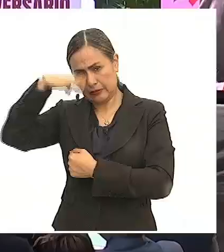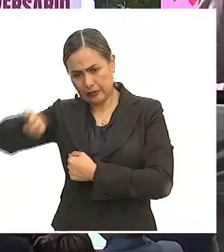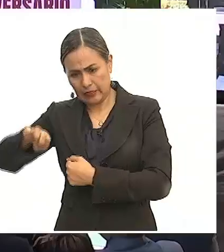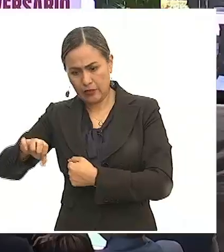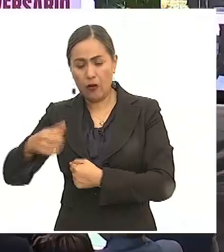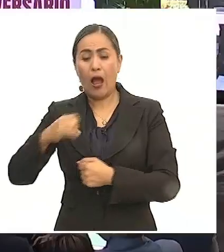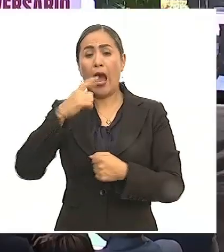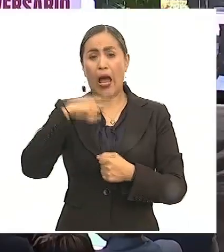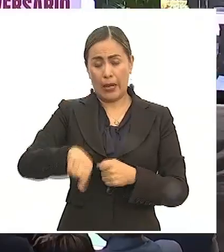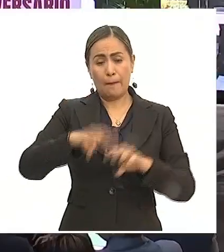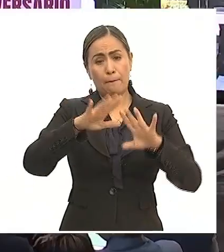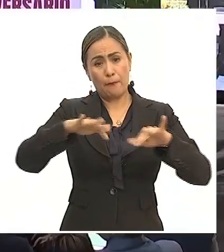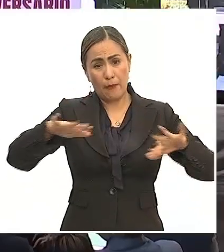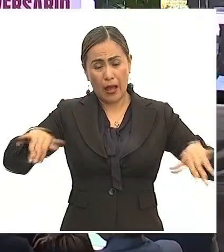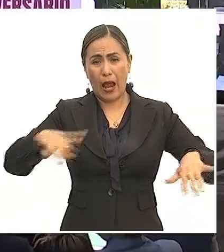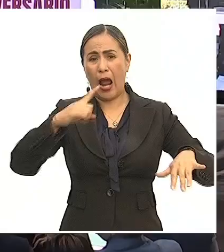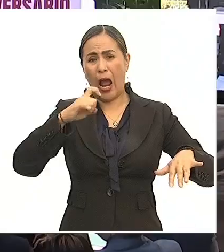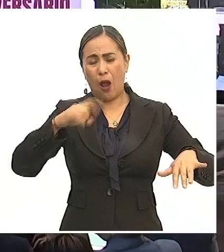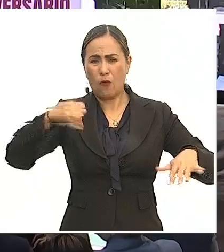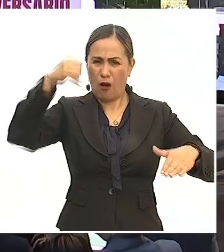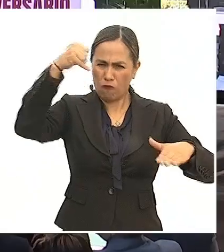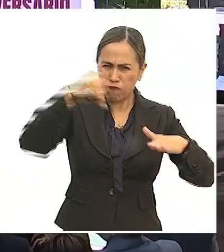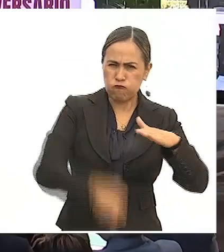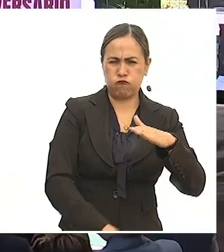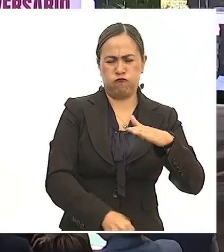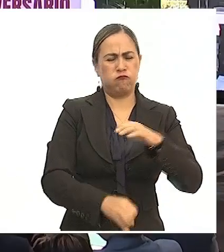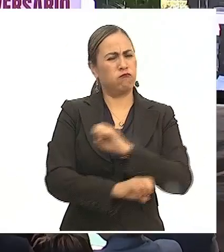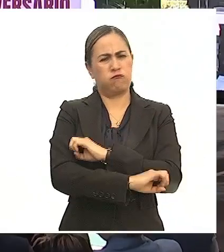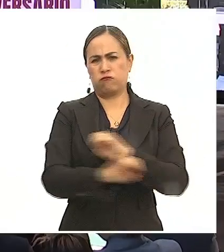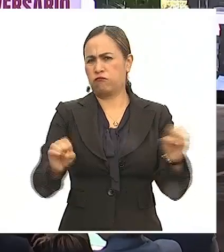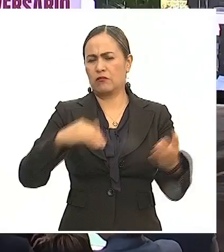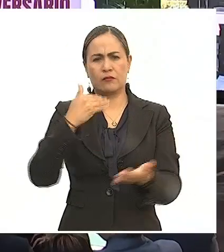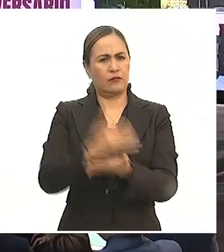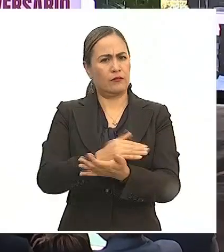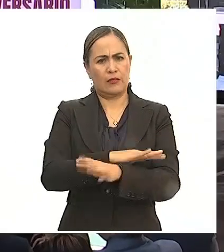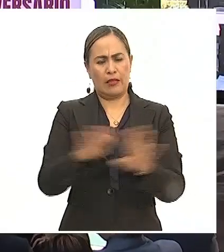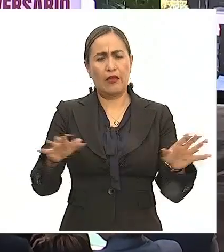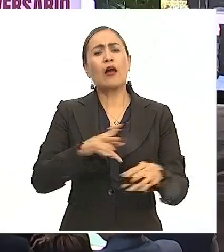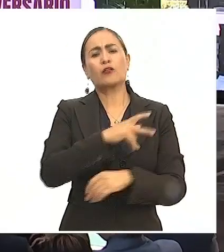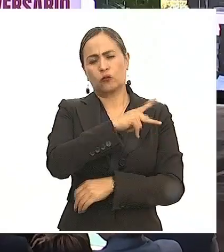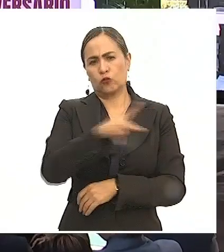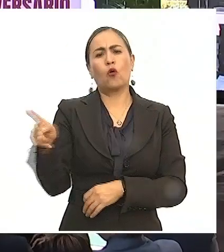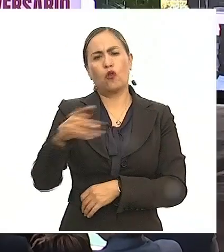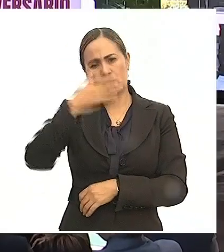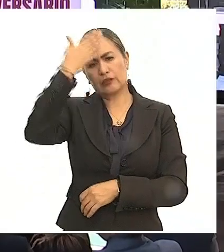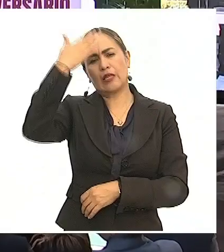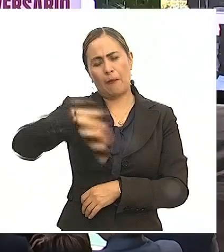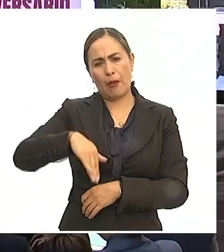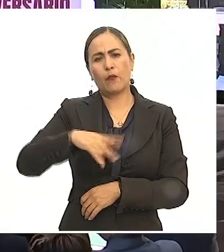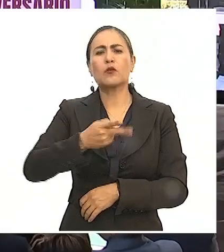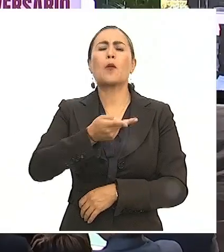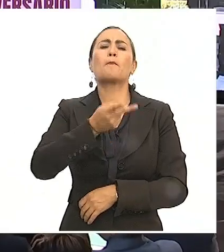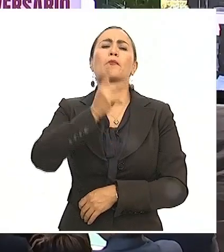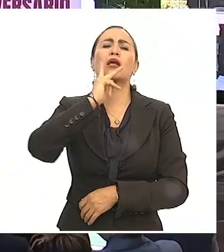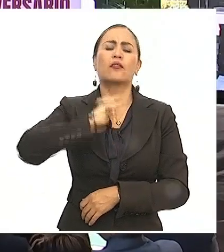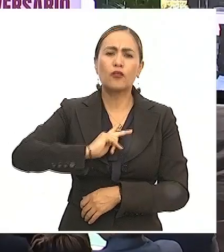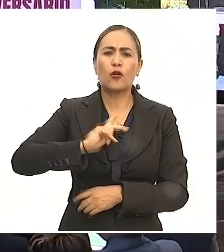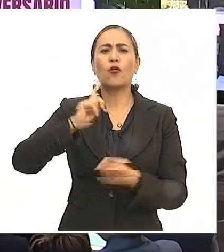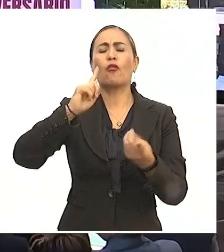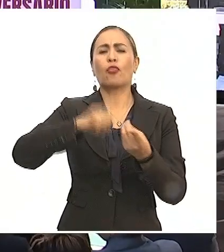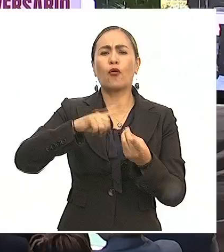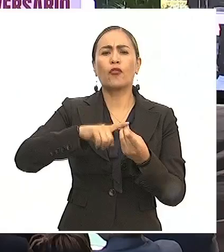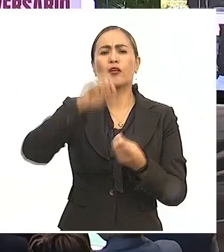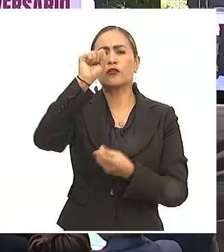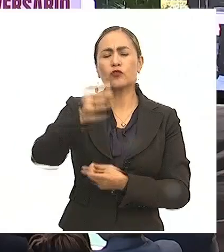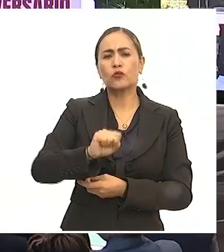profundas, cuando todos sabemos que el petróleo está en el sureste,